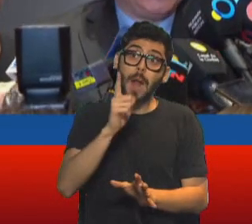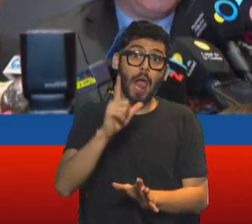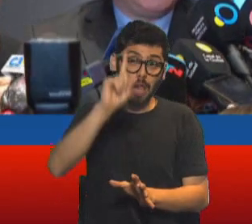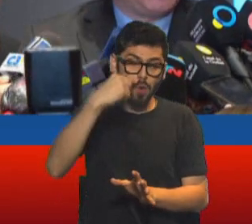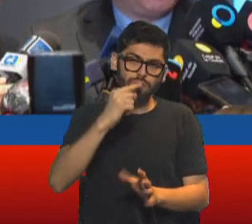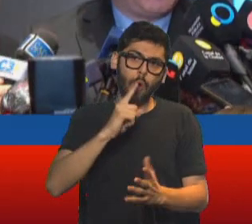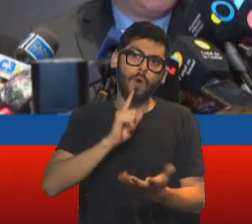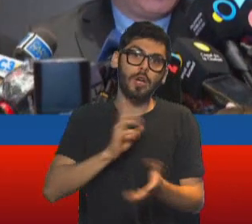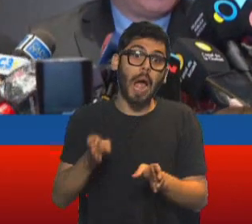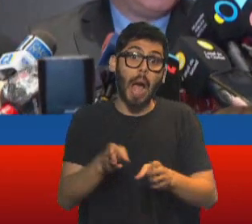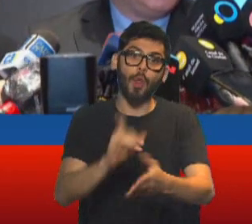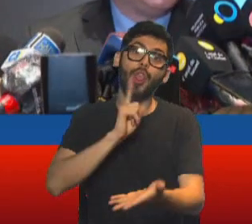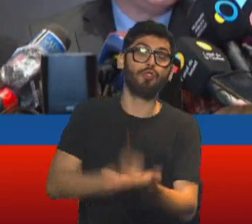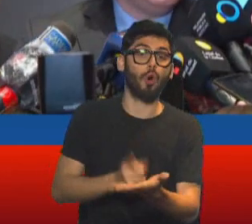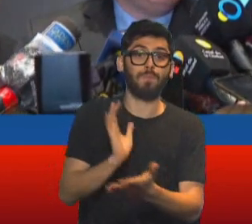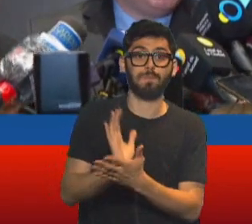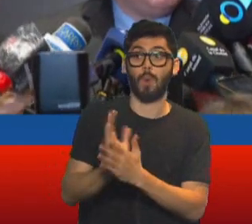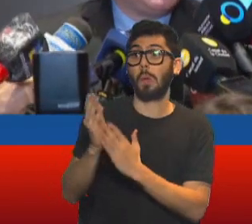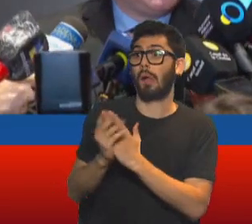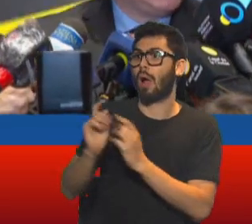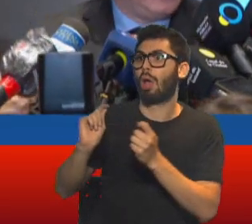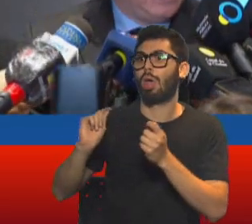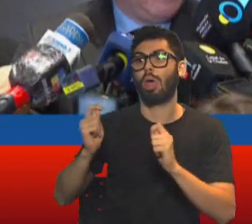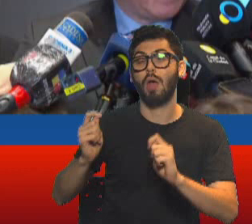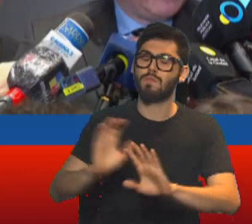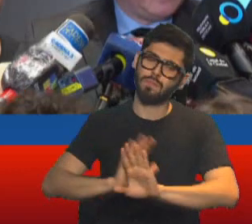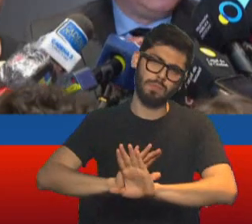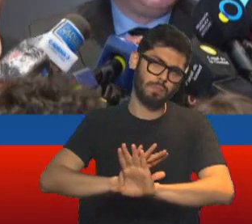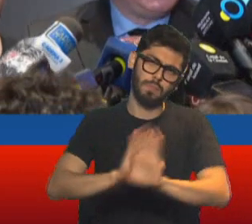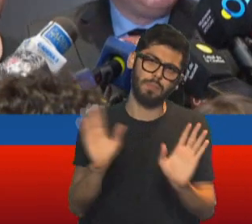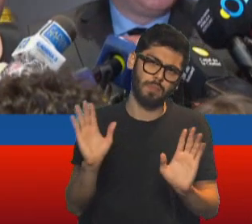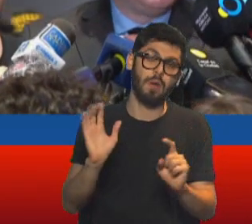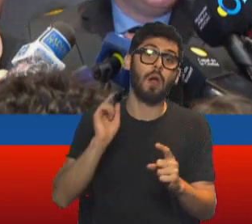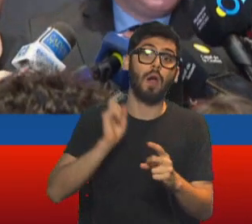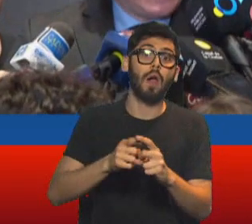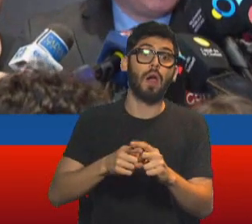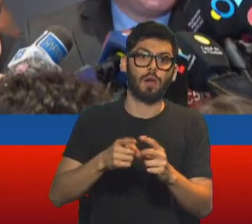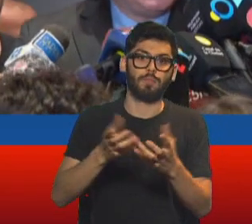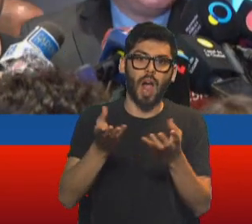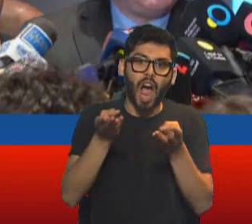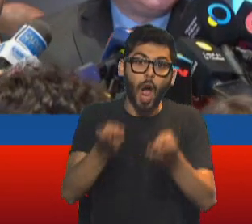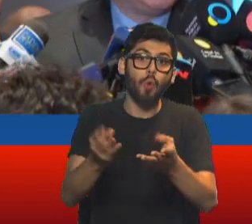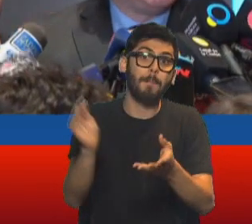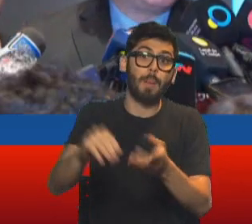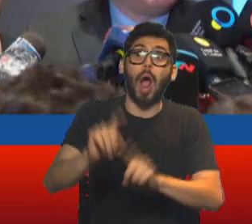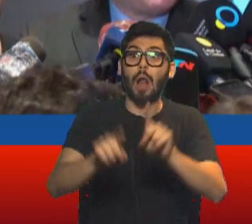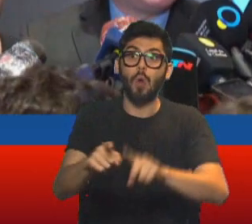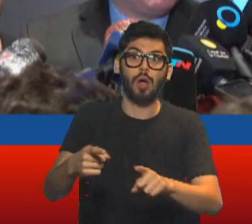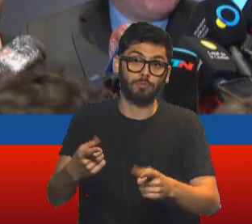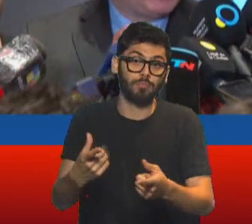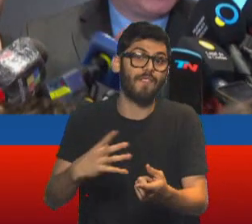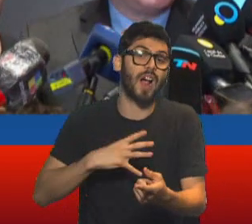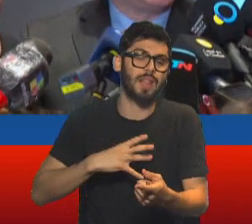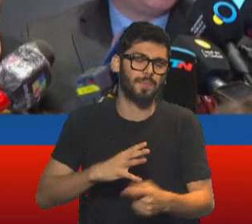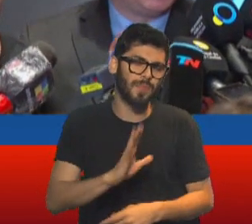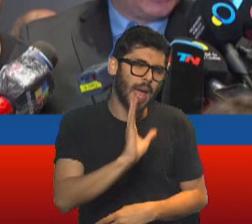que significa no hacer cambios y profundizar la ayuda que a algunos sectores le debe estar faltando. Igual de tu